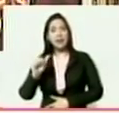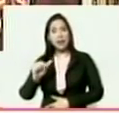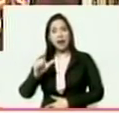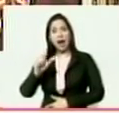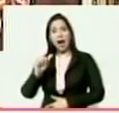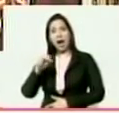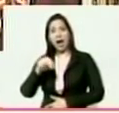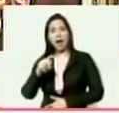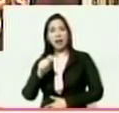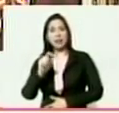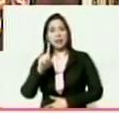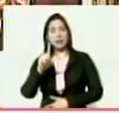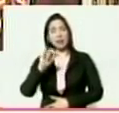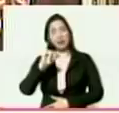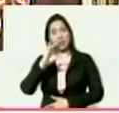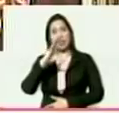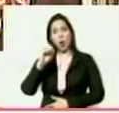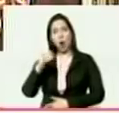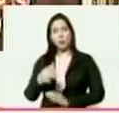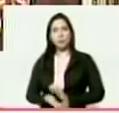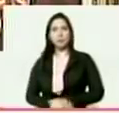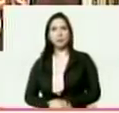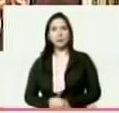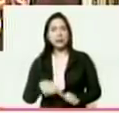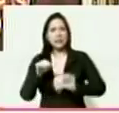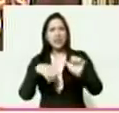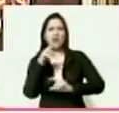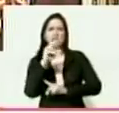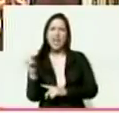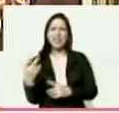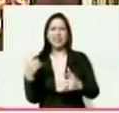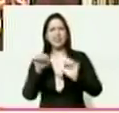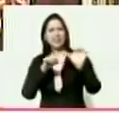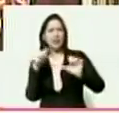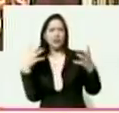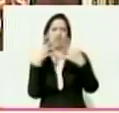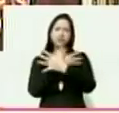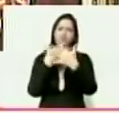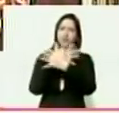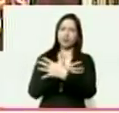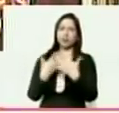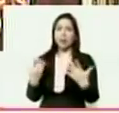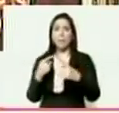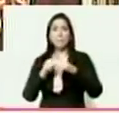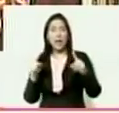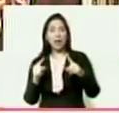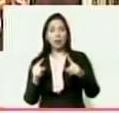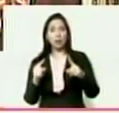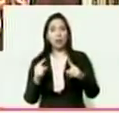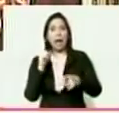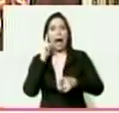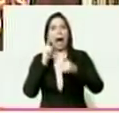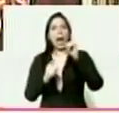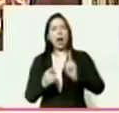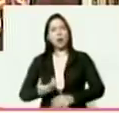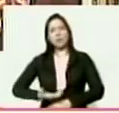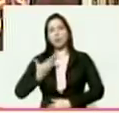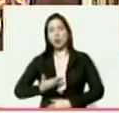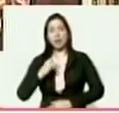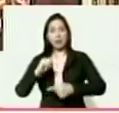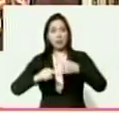Lo cierto es que el siglo XX fue un siglo contradictorio, pero que arrojó algo muy importante